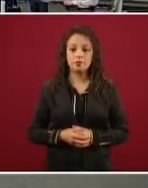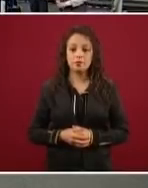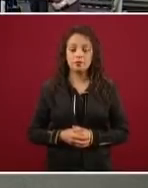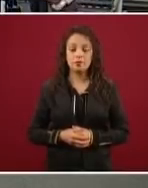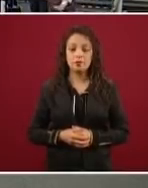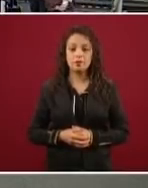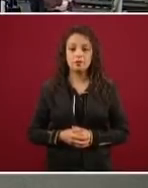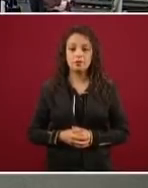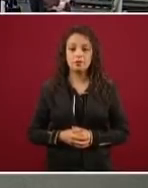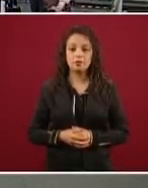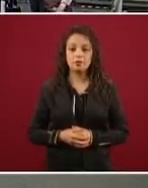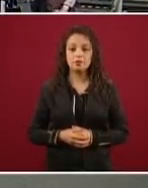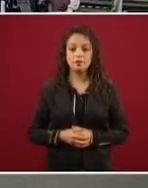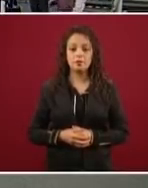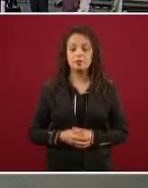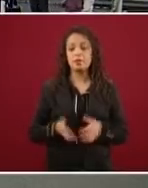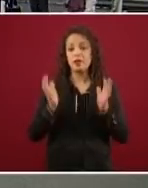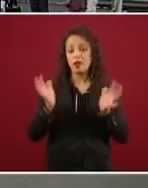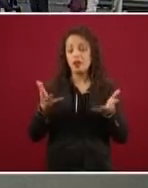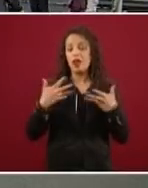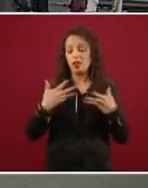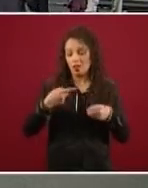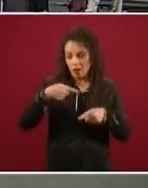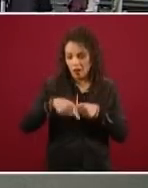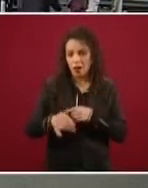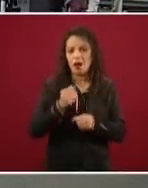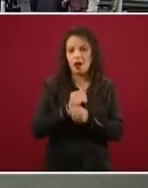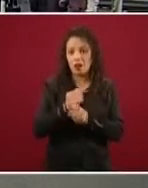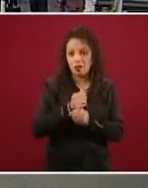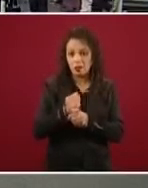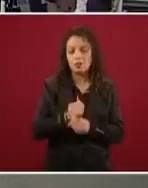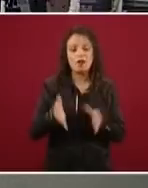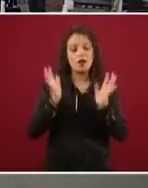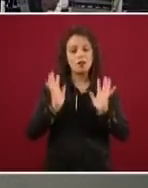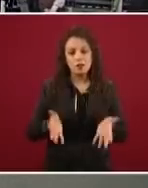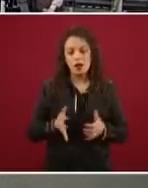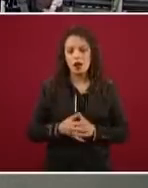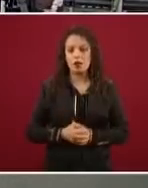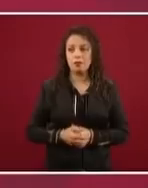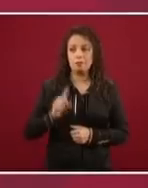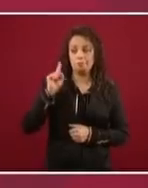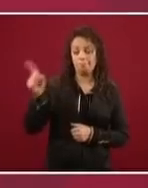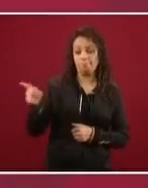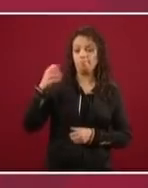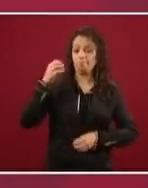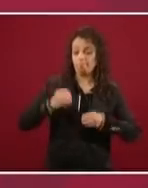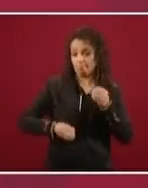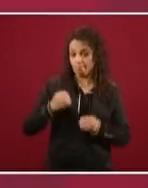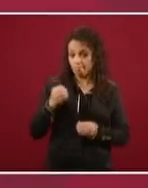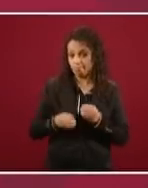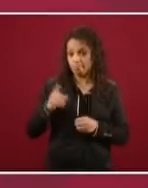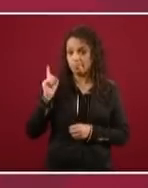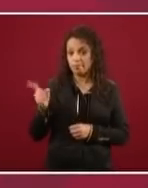es que ya está iniciado la investigación es que la fiscalía hizo